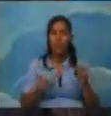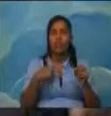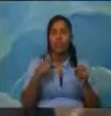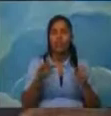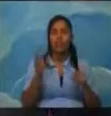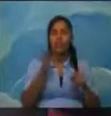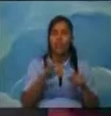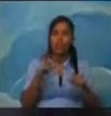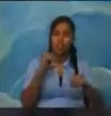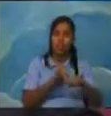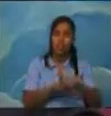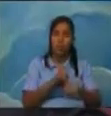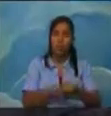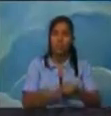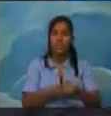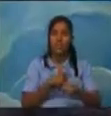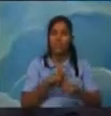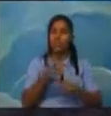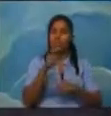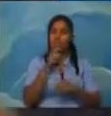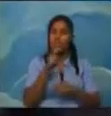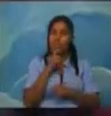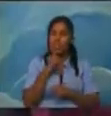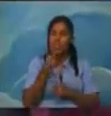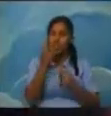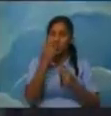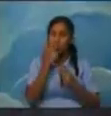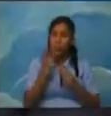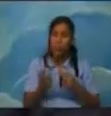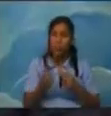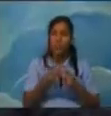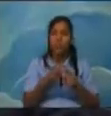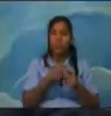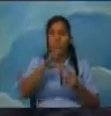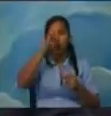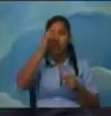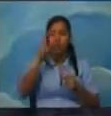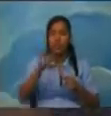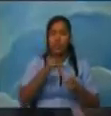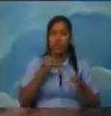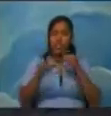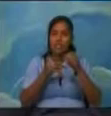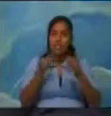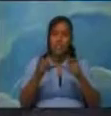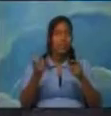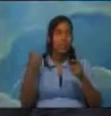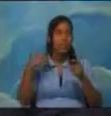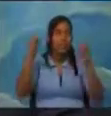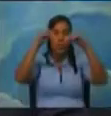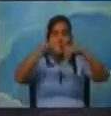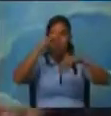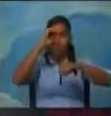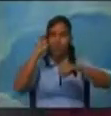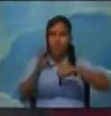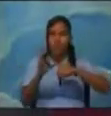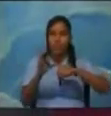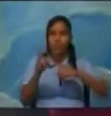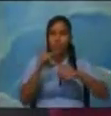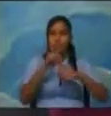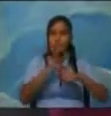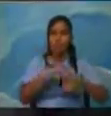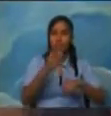en su momento de crisis, entonces Dios le dijo, esa es la que tiene que poner. Y él le pregunta a Dios que por qué esa es la